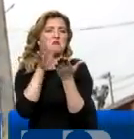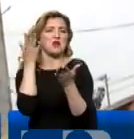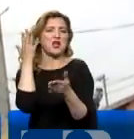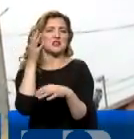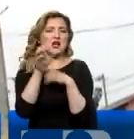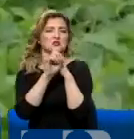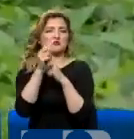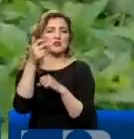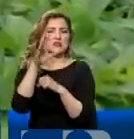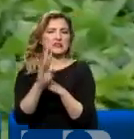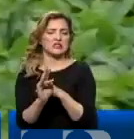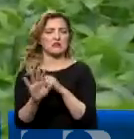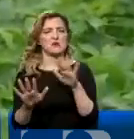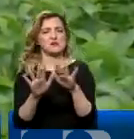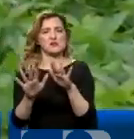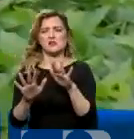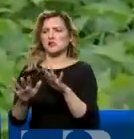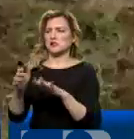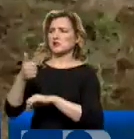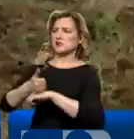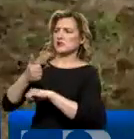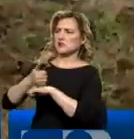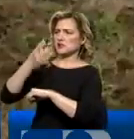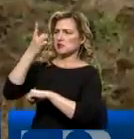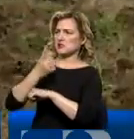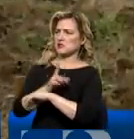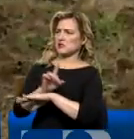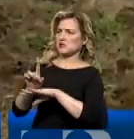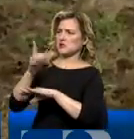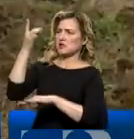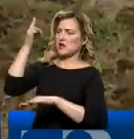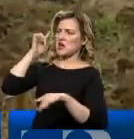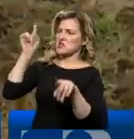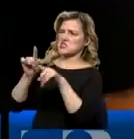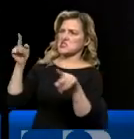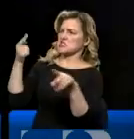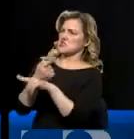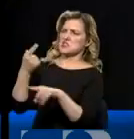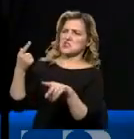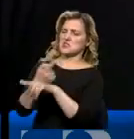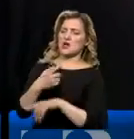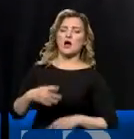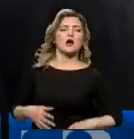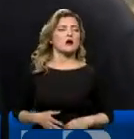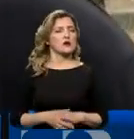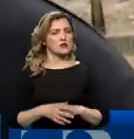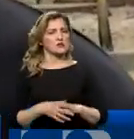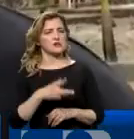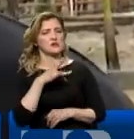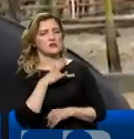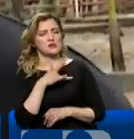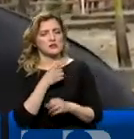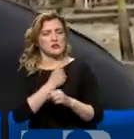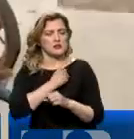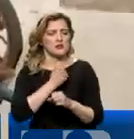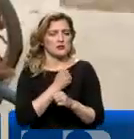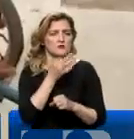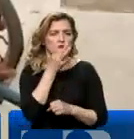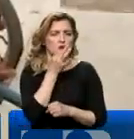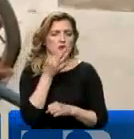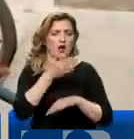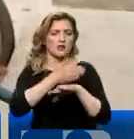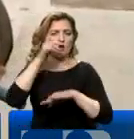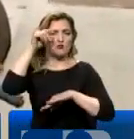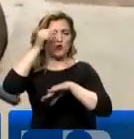2017 por presuntos desacuerdos con las decisiones que allí se estaban tomando aseguran que nunca se sintieron propietarios como les